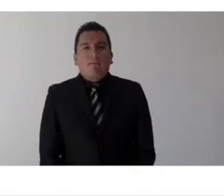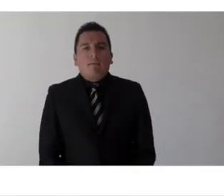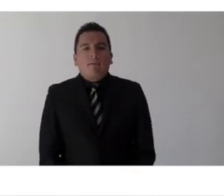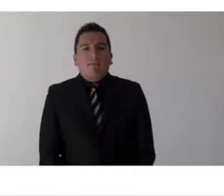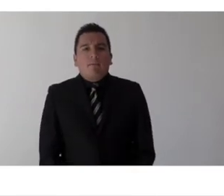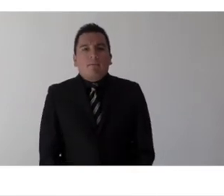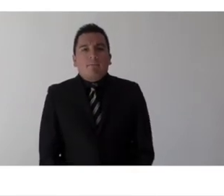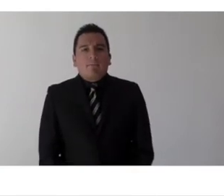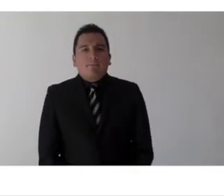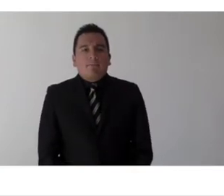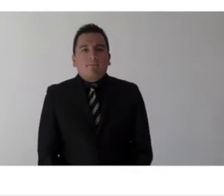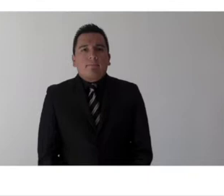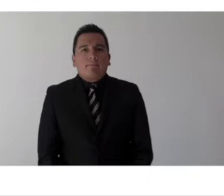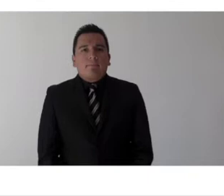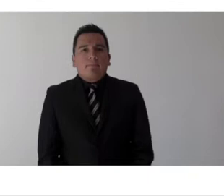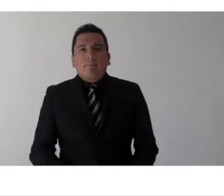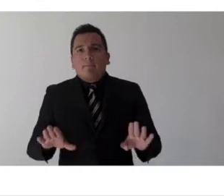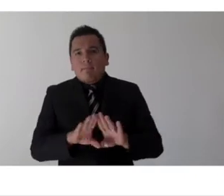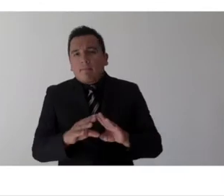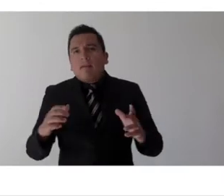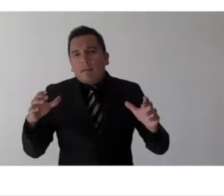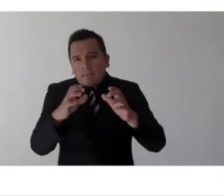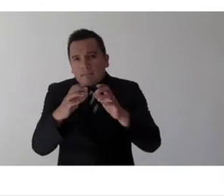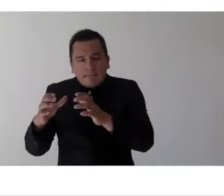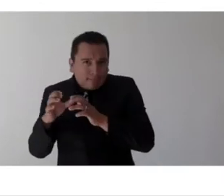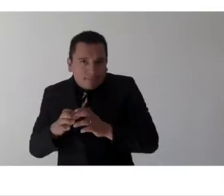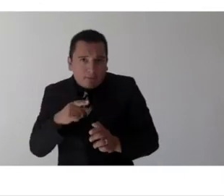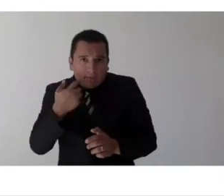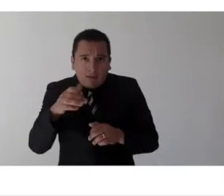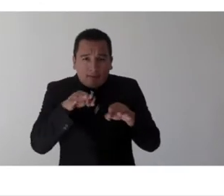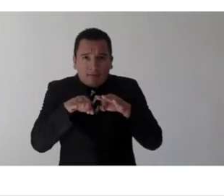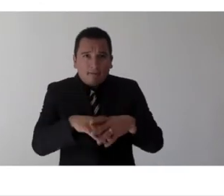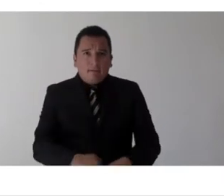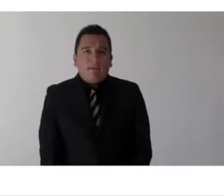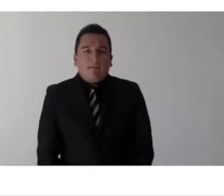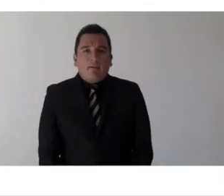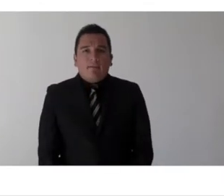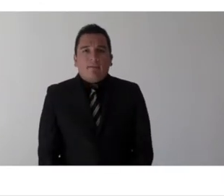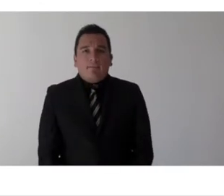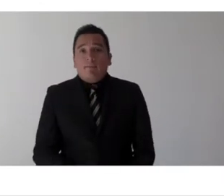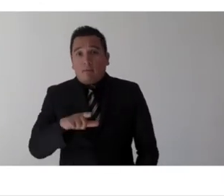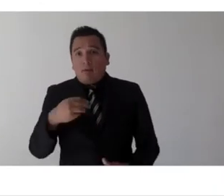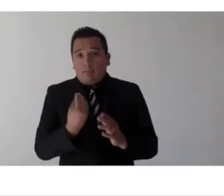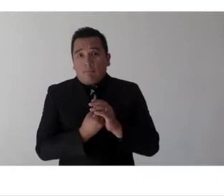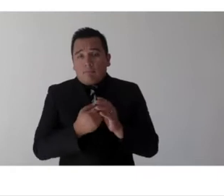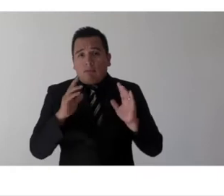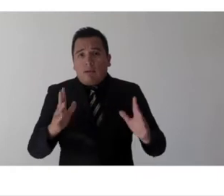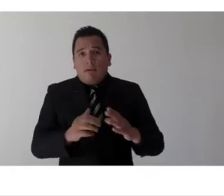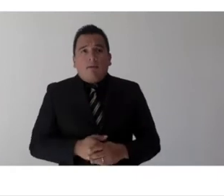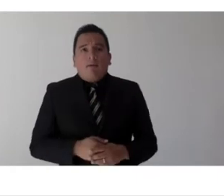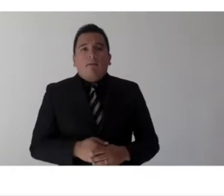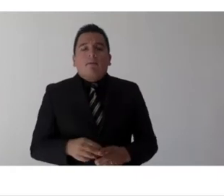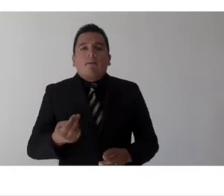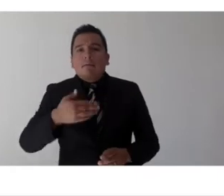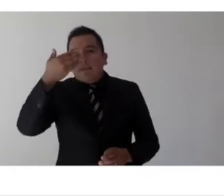en colectivos que están dispuestos a trabajar. Y una vez que toman el curso, que sepan las personas que convoquen, que